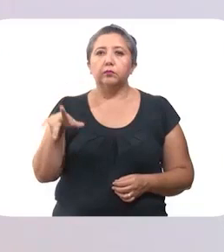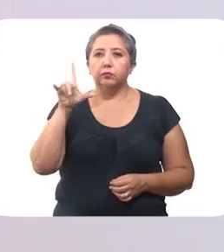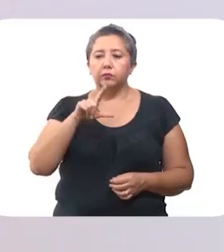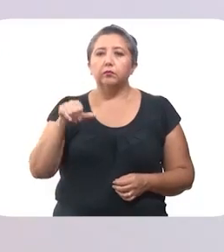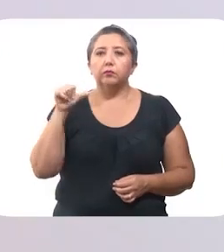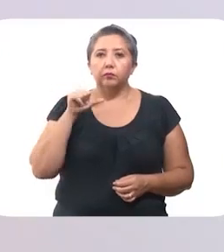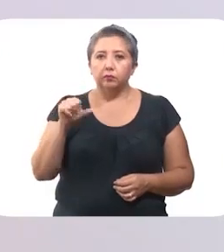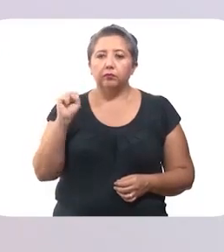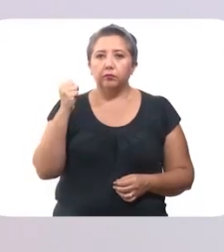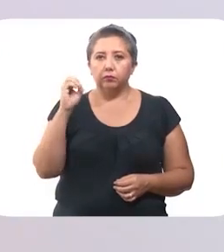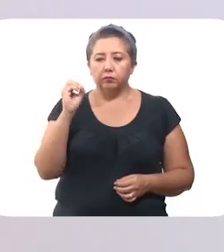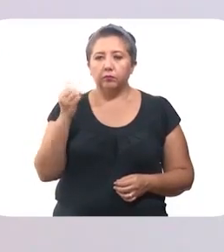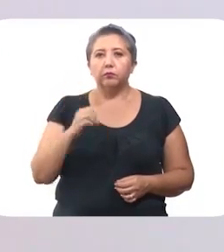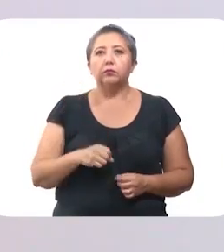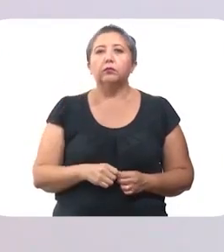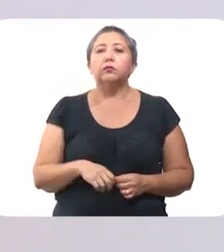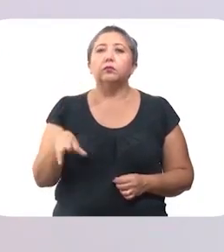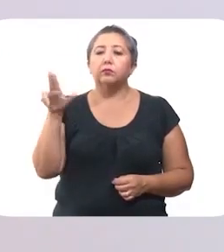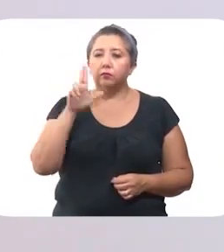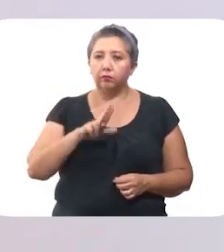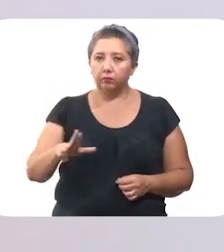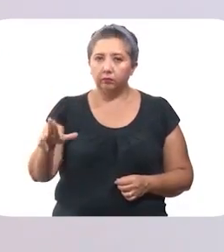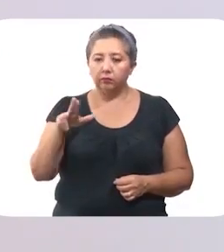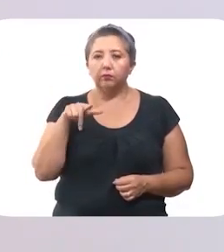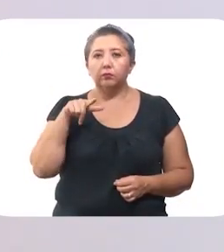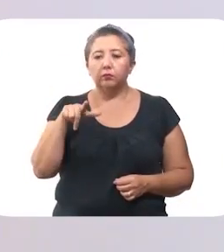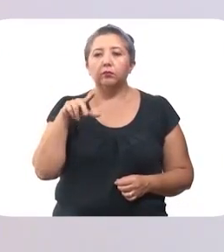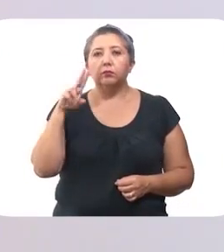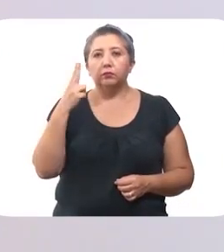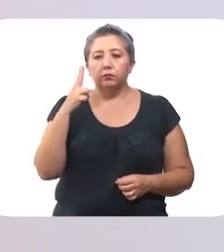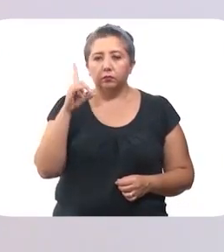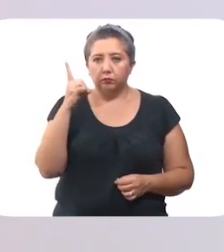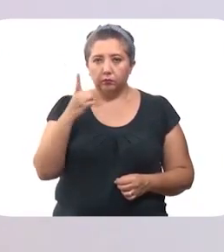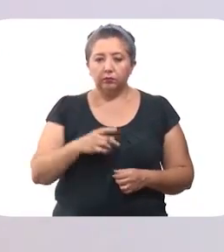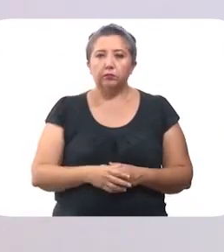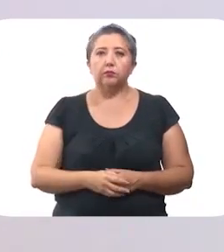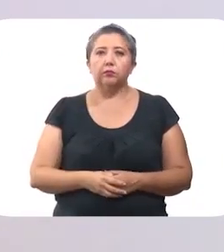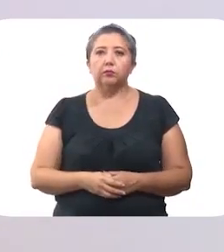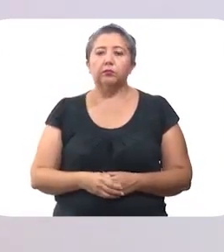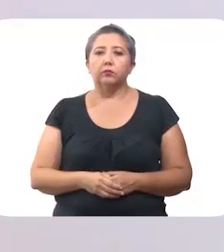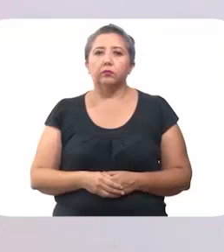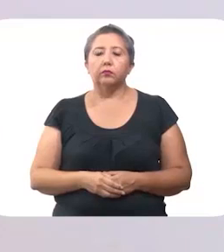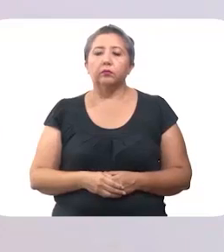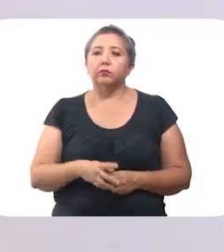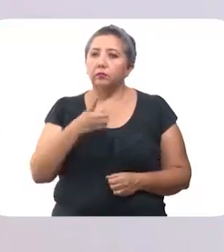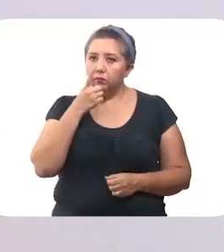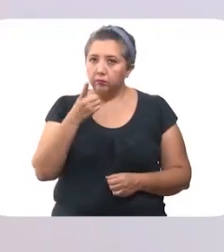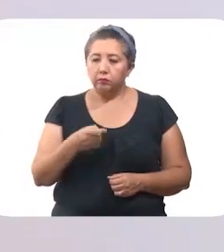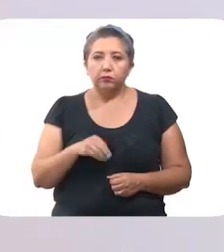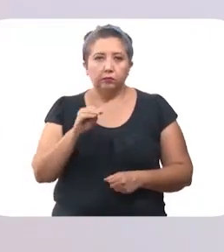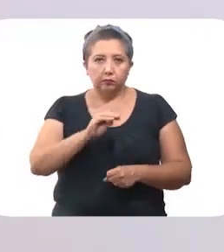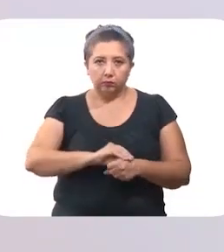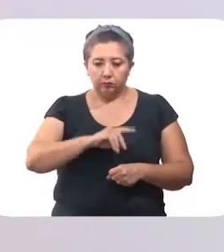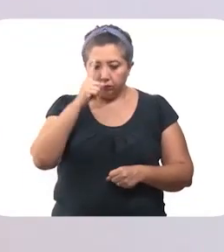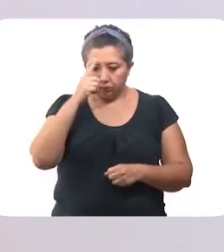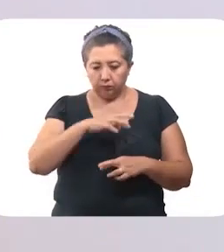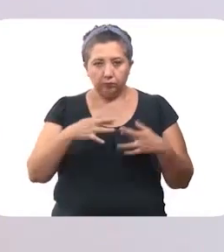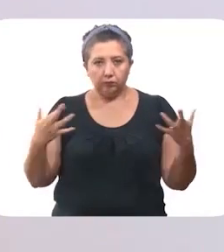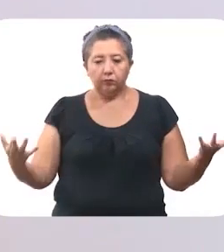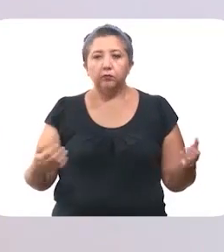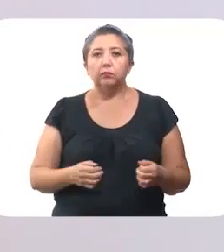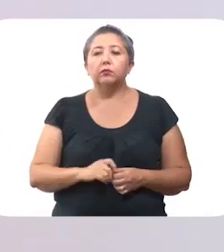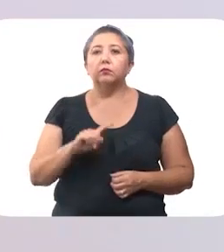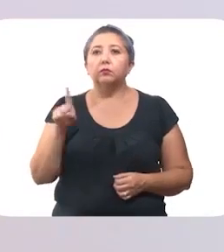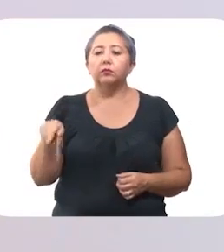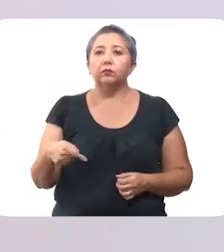lunes 16, septiembre y octubre, y martes 17, noviembre y diciembre. Los espacios habilitados para llevar a cabo esta